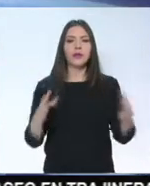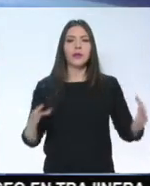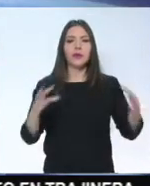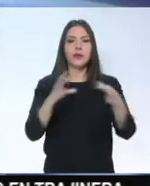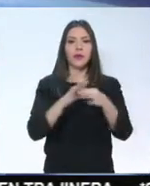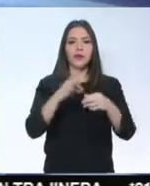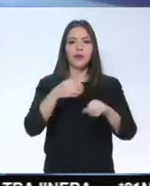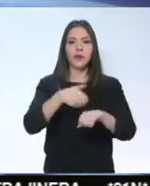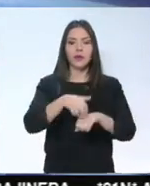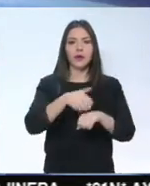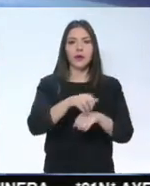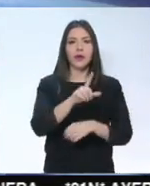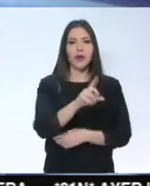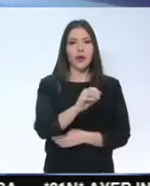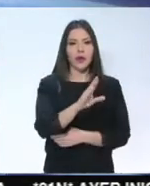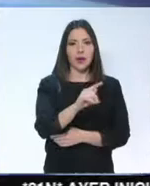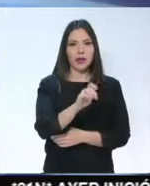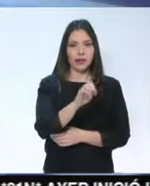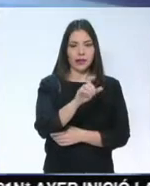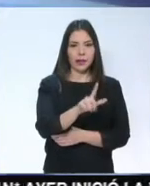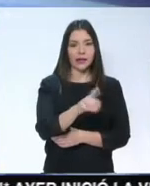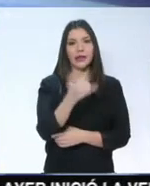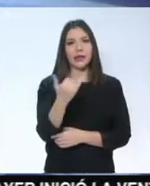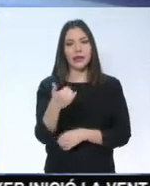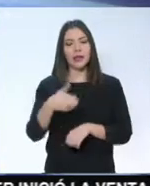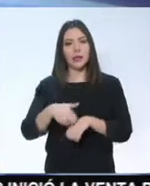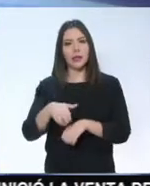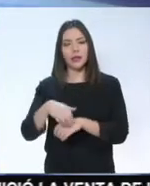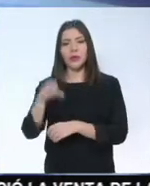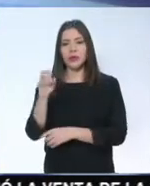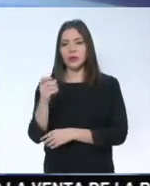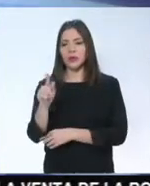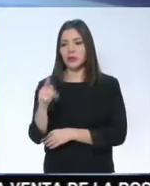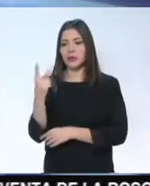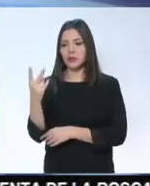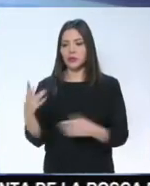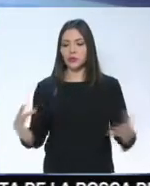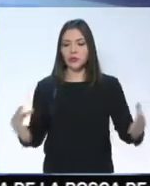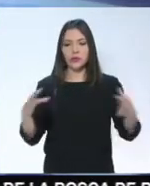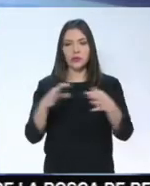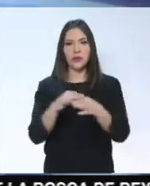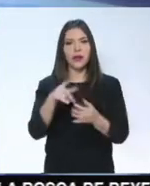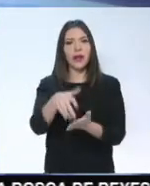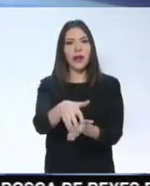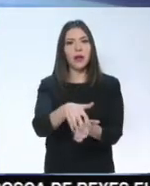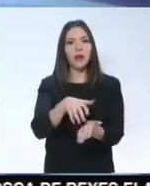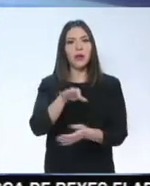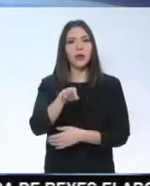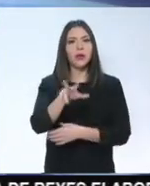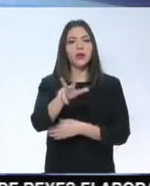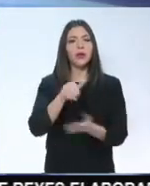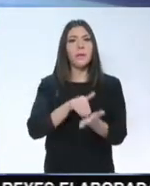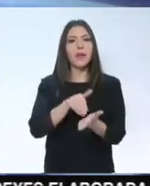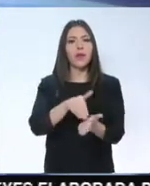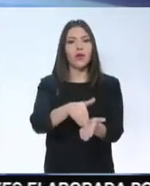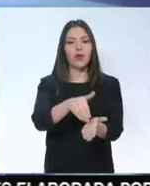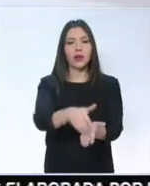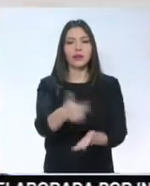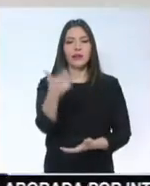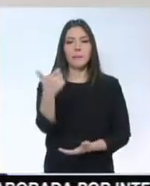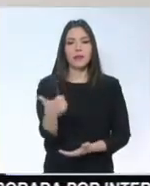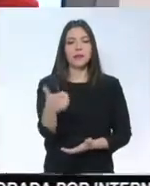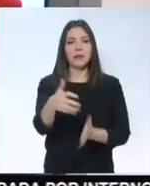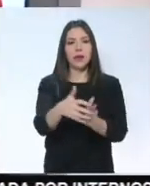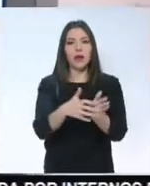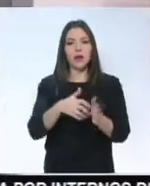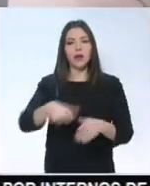el 56581111, y el número 072, lo cual representa un ahorro de 48 millones de pesos para el gobierno capitalino. Así